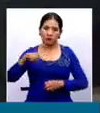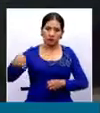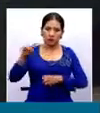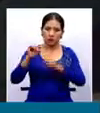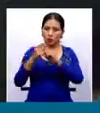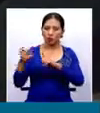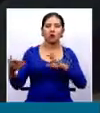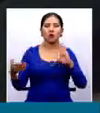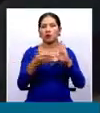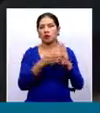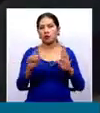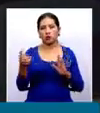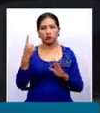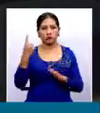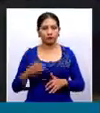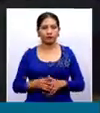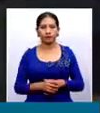ellos.